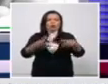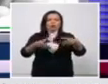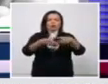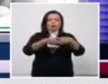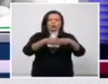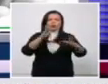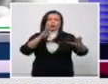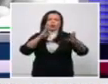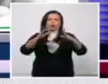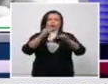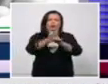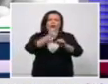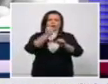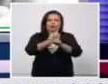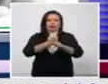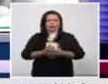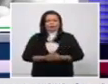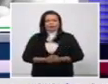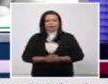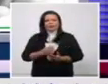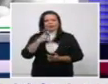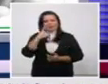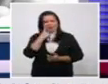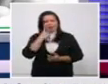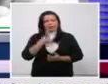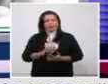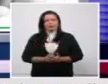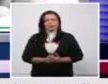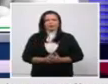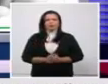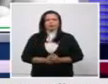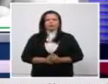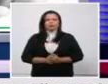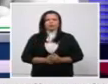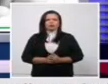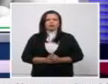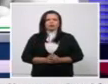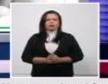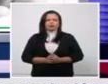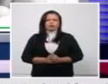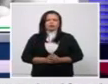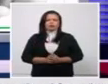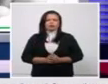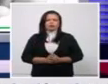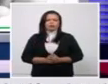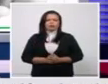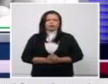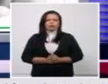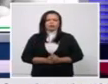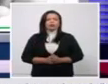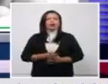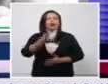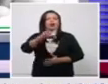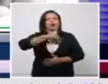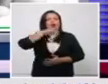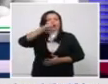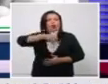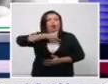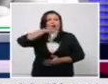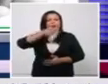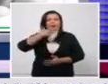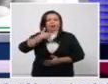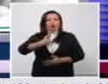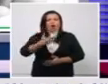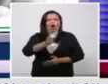balcón del Oriente Cubano hacemos contacto con la periodista Natacha Díaz Bardón para que nos comente cómo ha logrado Las